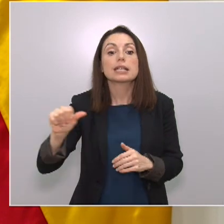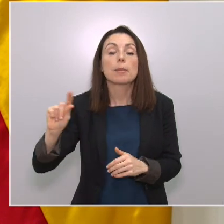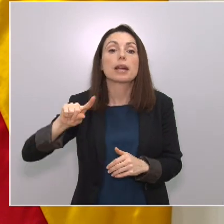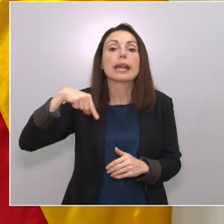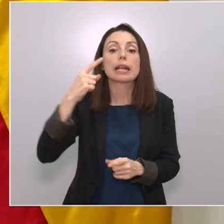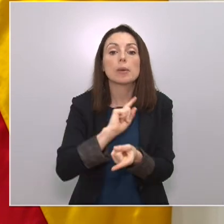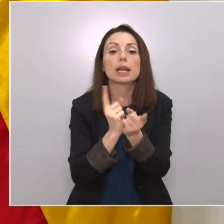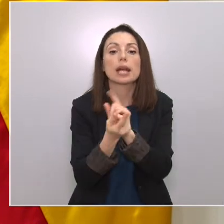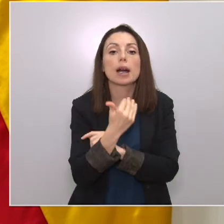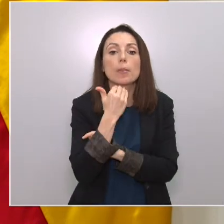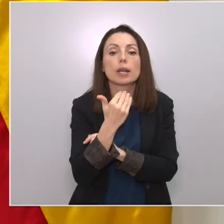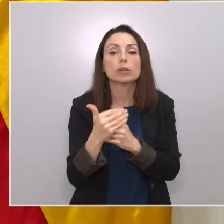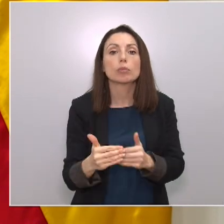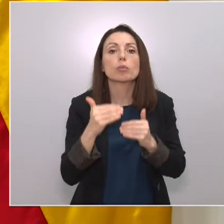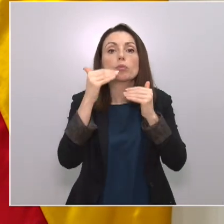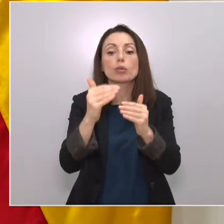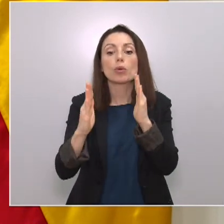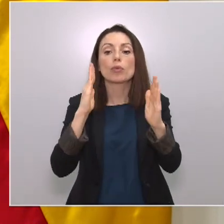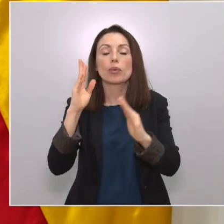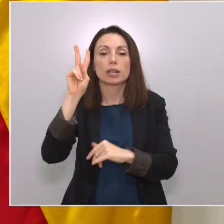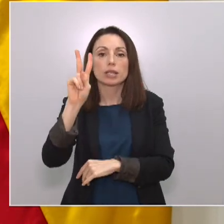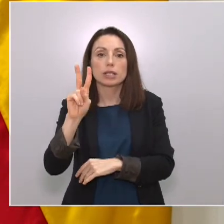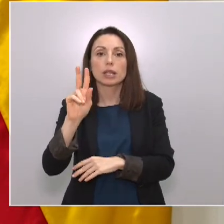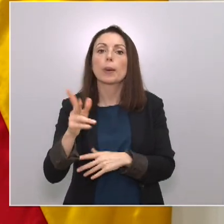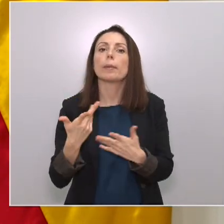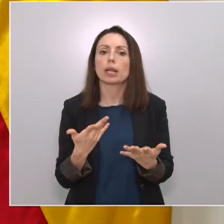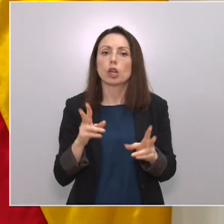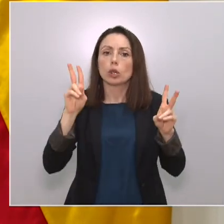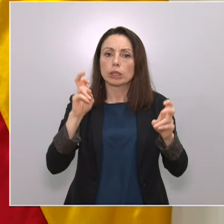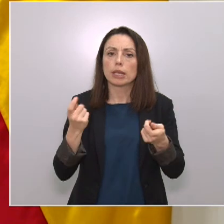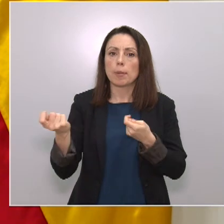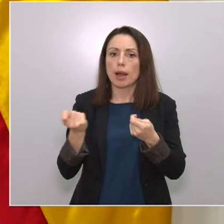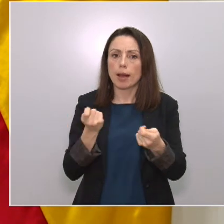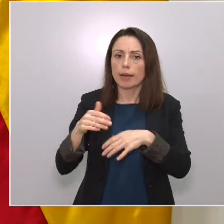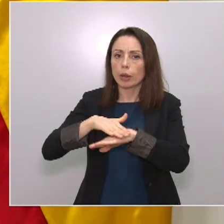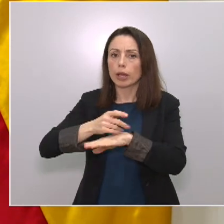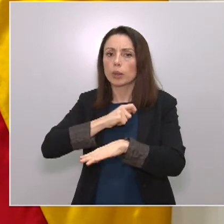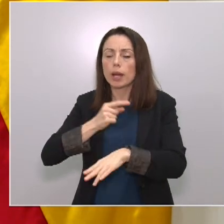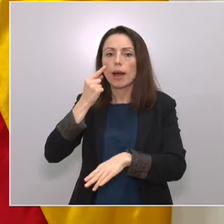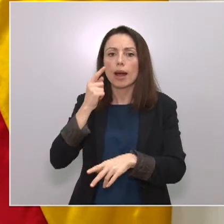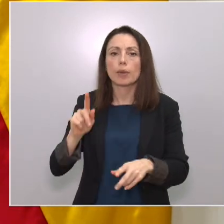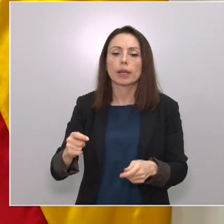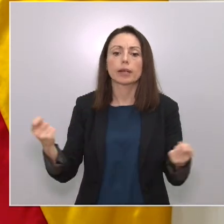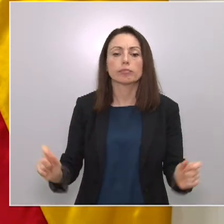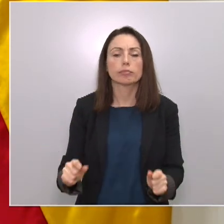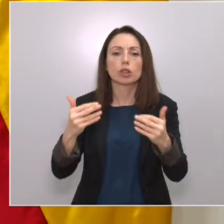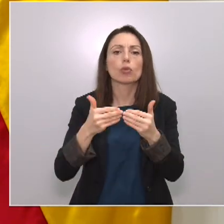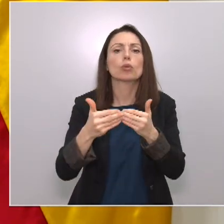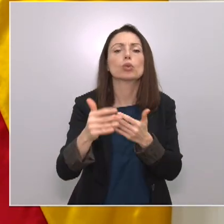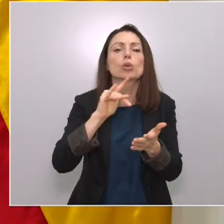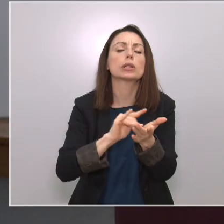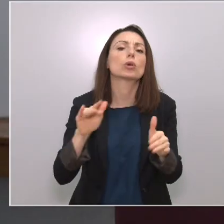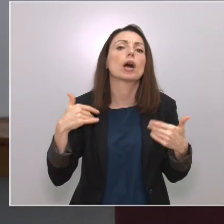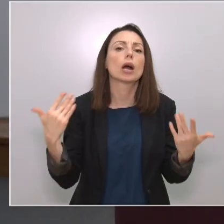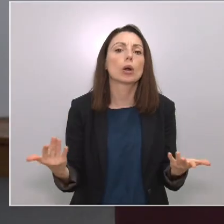pero en principio estaría previsto para la fase 2, pero es un tema que habrá que negociarlo nosotros con ellos y ver qué publican en la siguiente orden, ¿no? Sí, desde